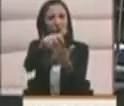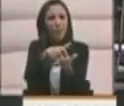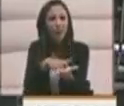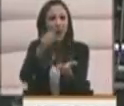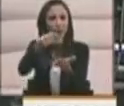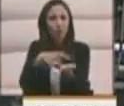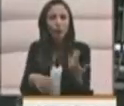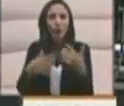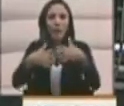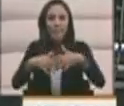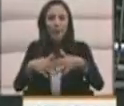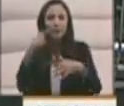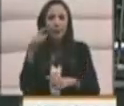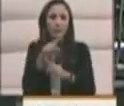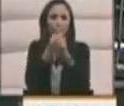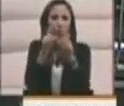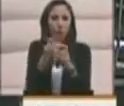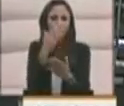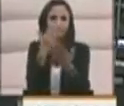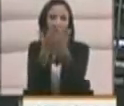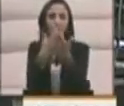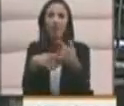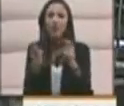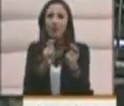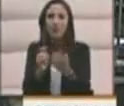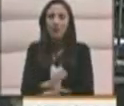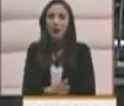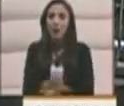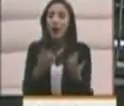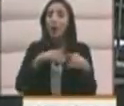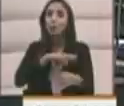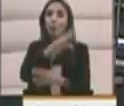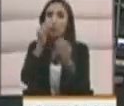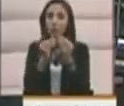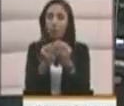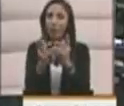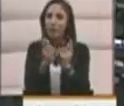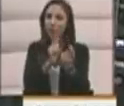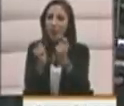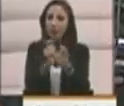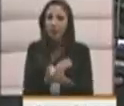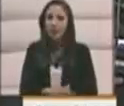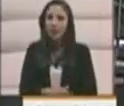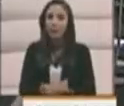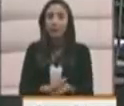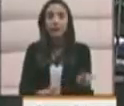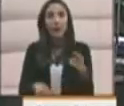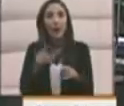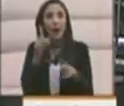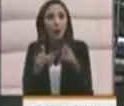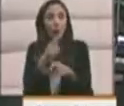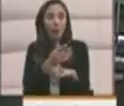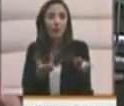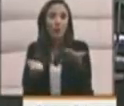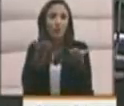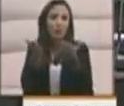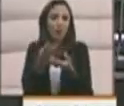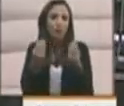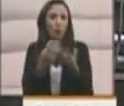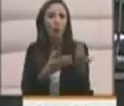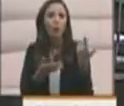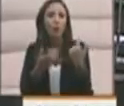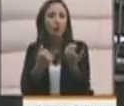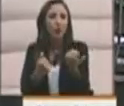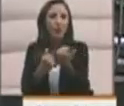programa 2.0 Cara a Cara. Le traemos un resumen de las interesantísimas afirmaciones,